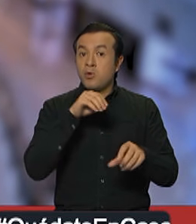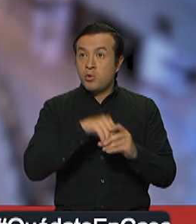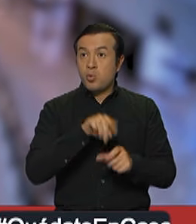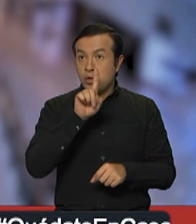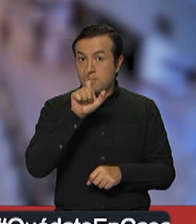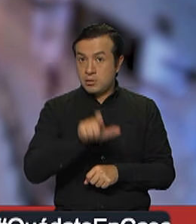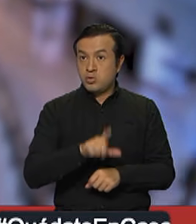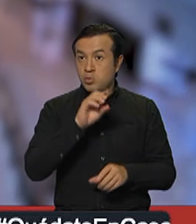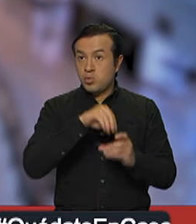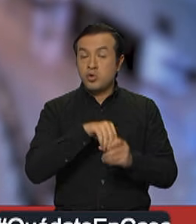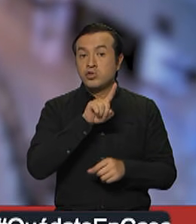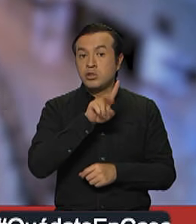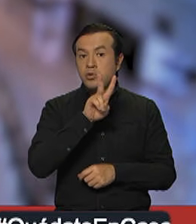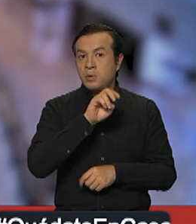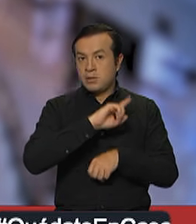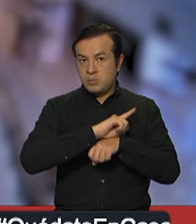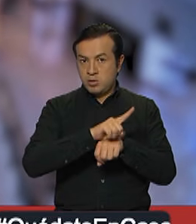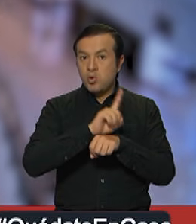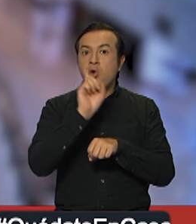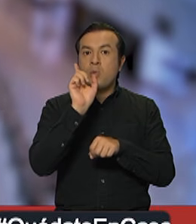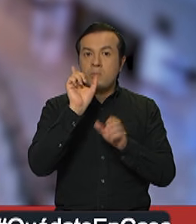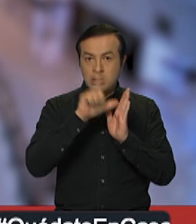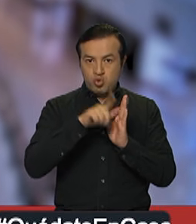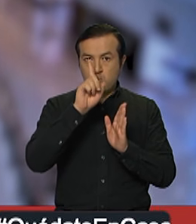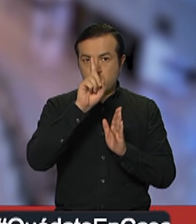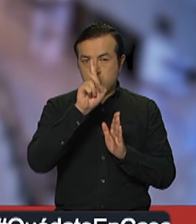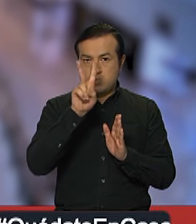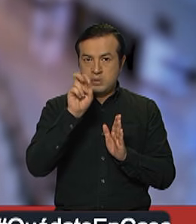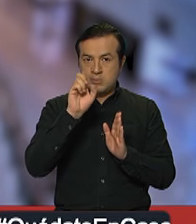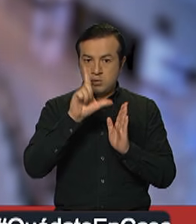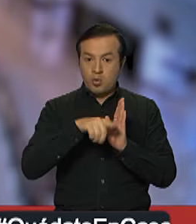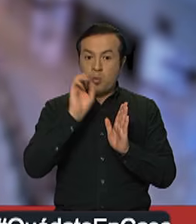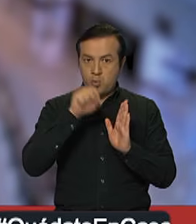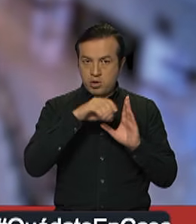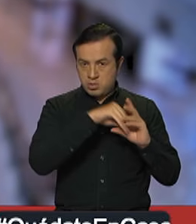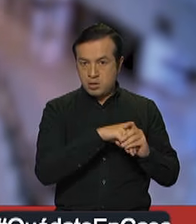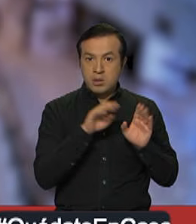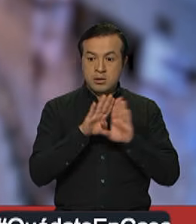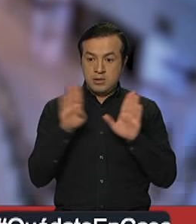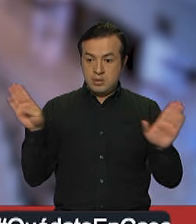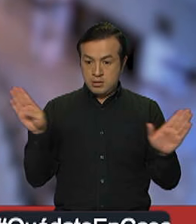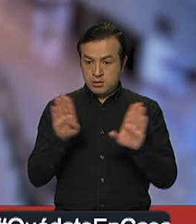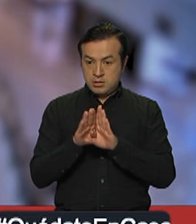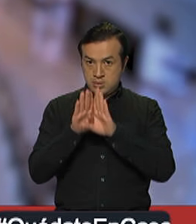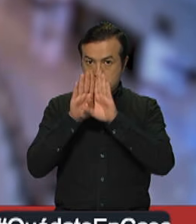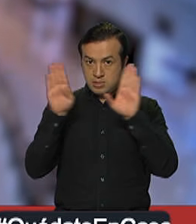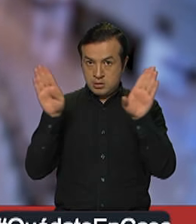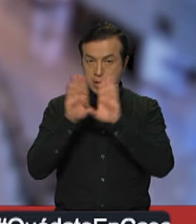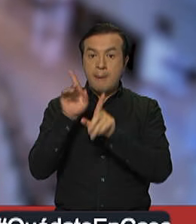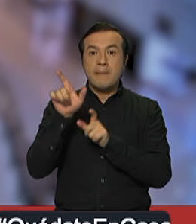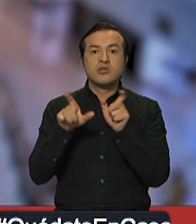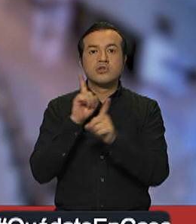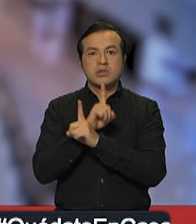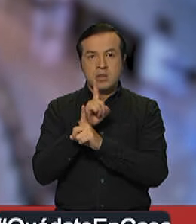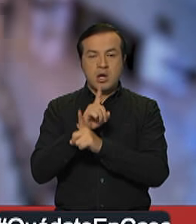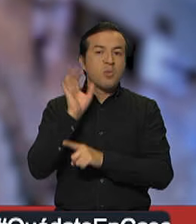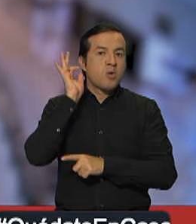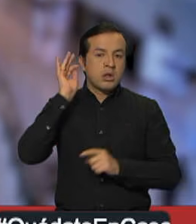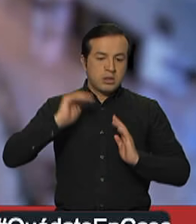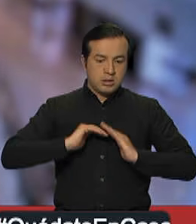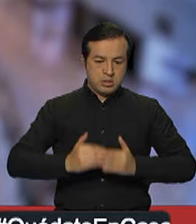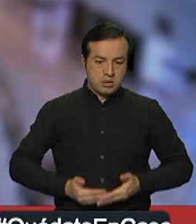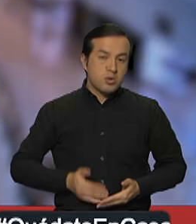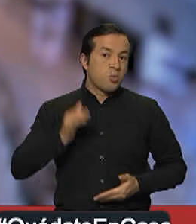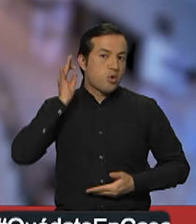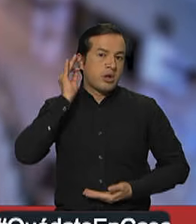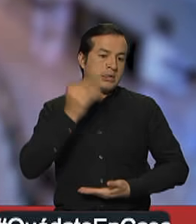persona será de 120 minutos. El uso de ascensores será exclusivo para personas con discapacidad, embarazadas, mujeres